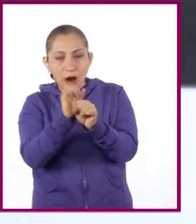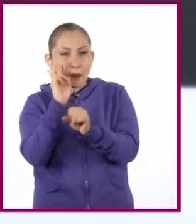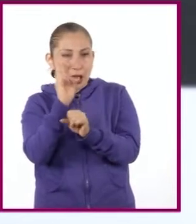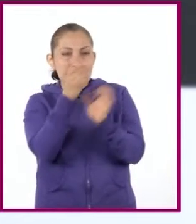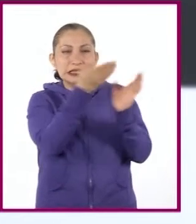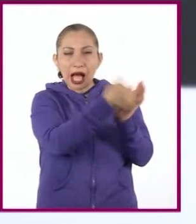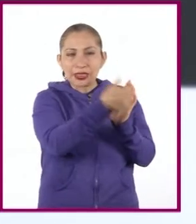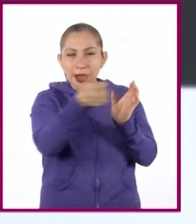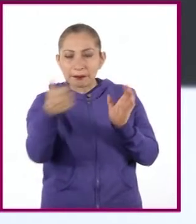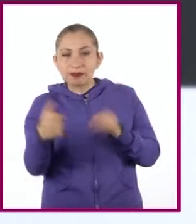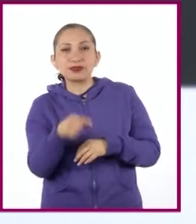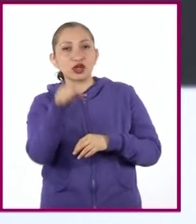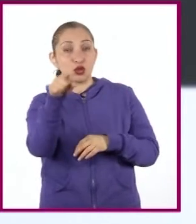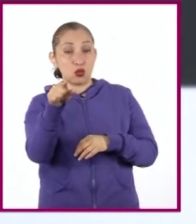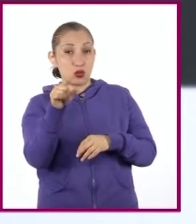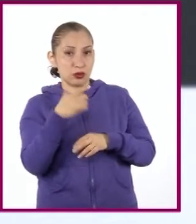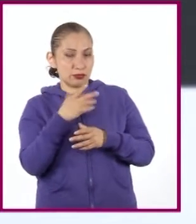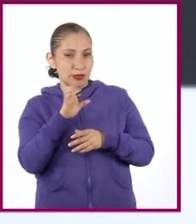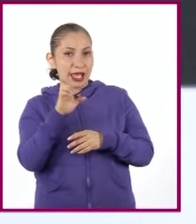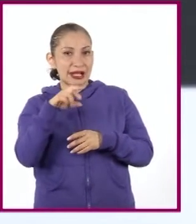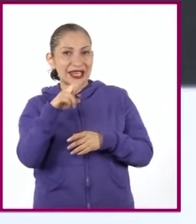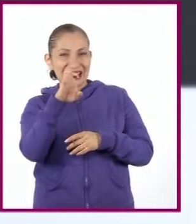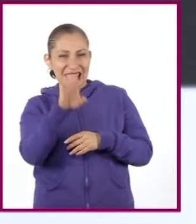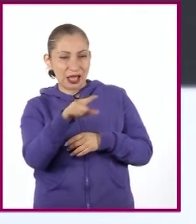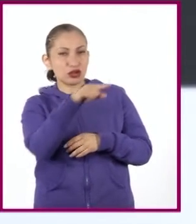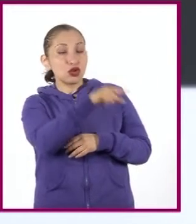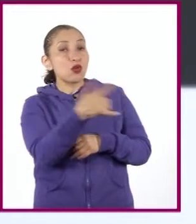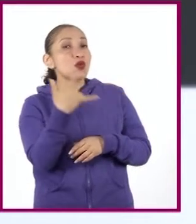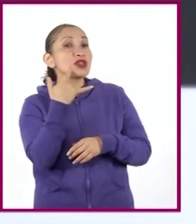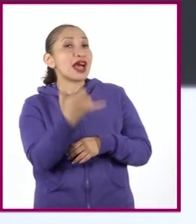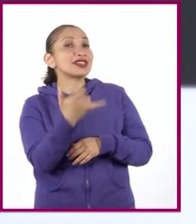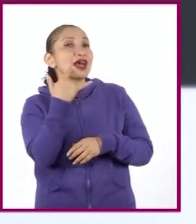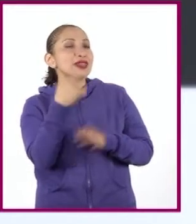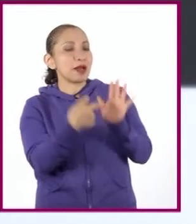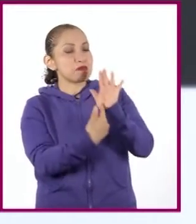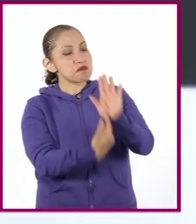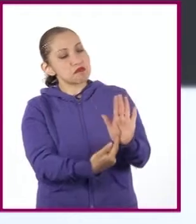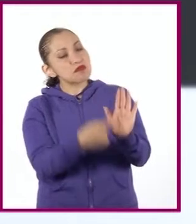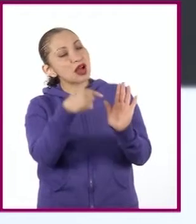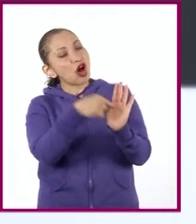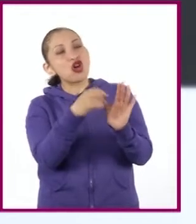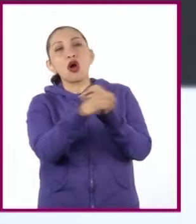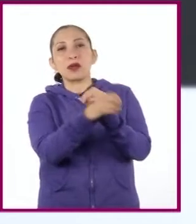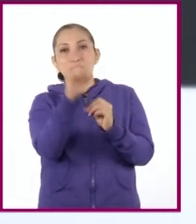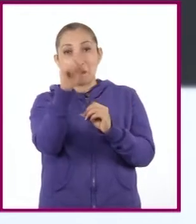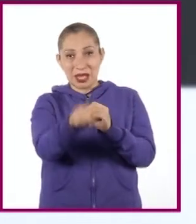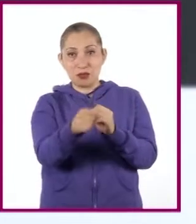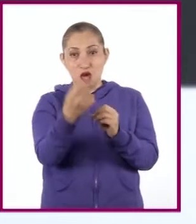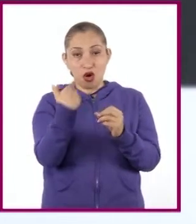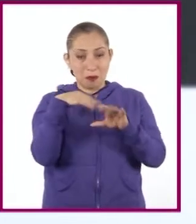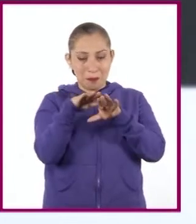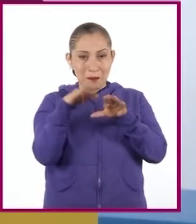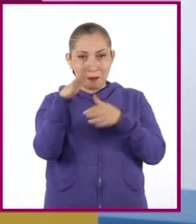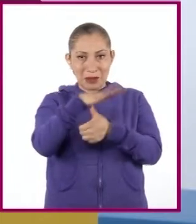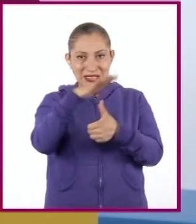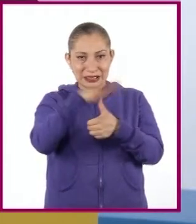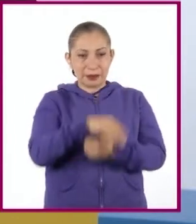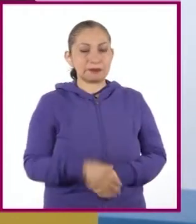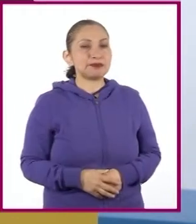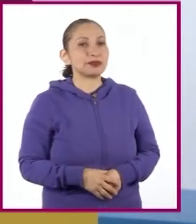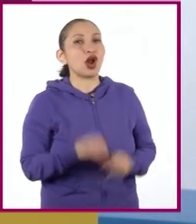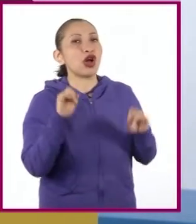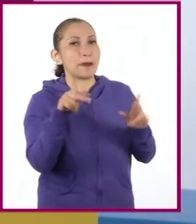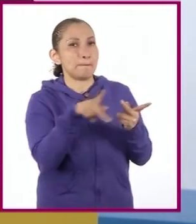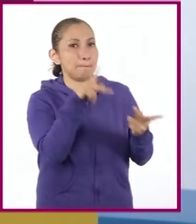revisarlos. ¿Y tú, Enrique? Vas a tratar de representarlos con los objetos que tenemos en la mesa. Me